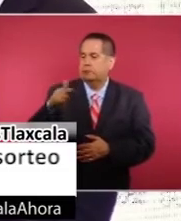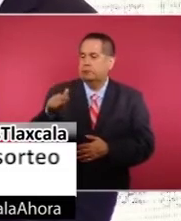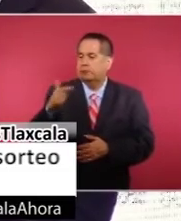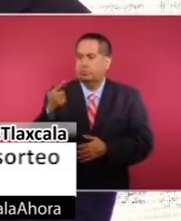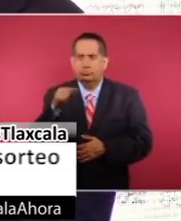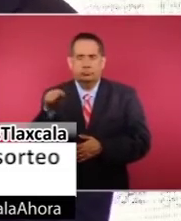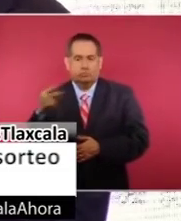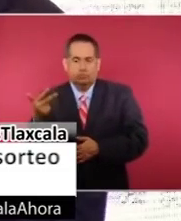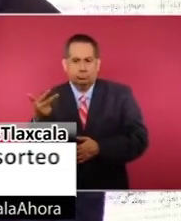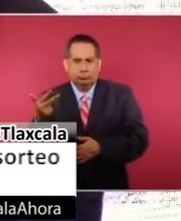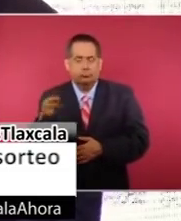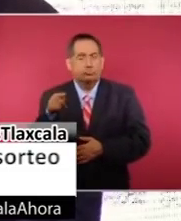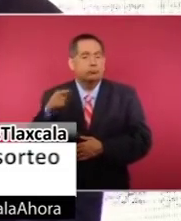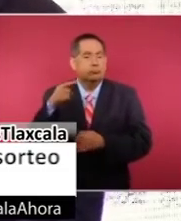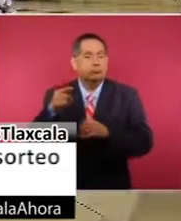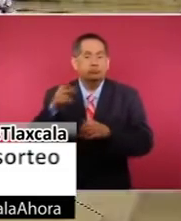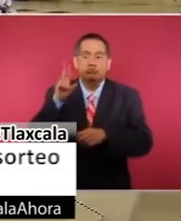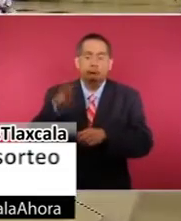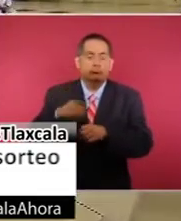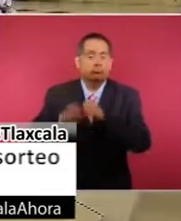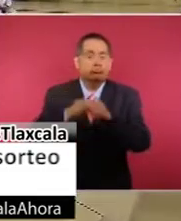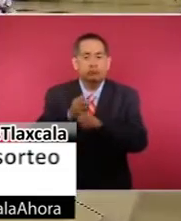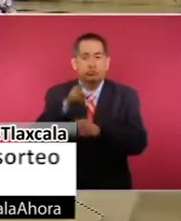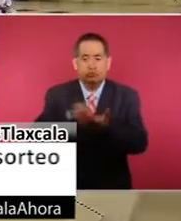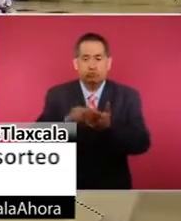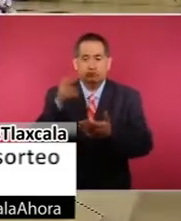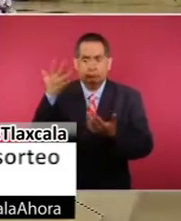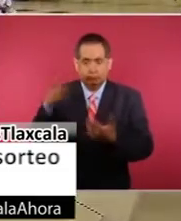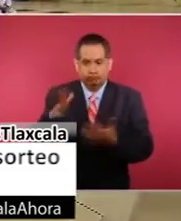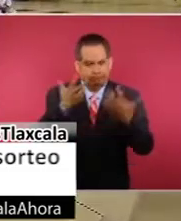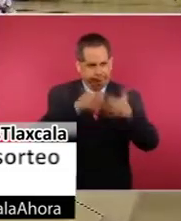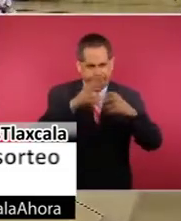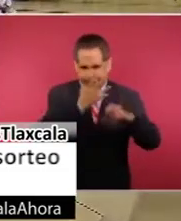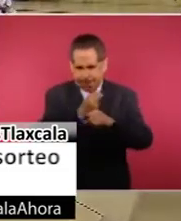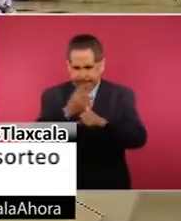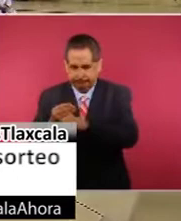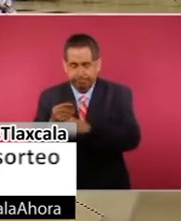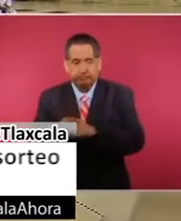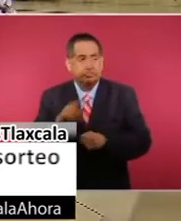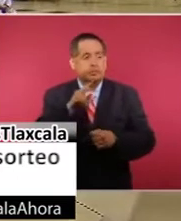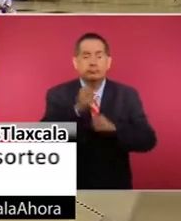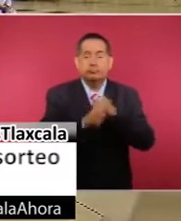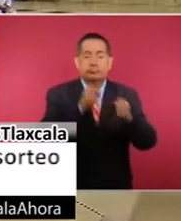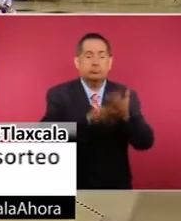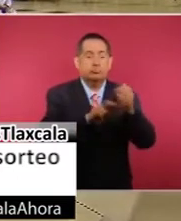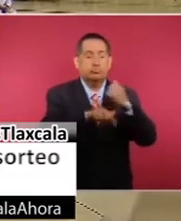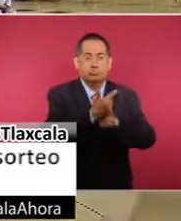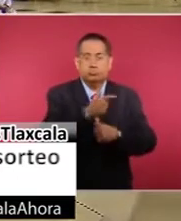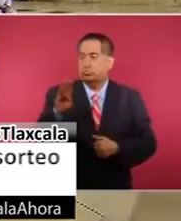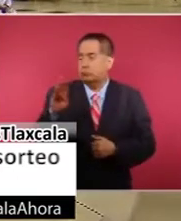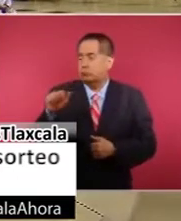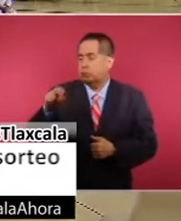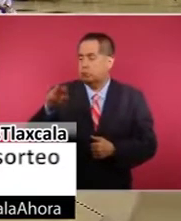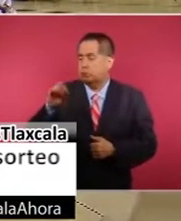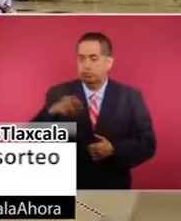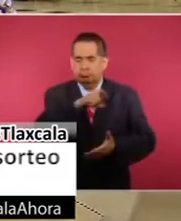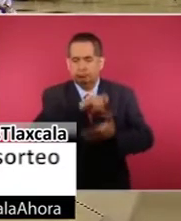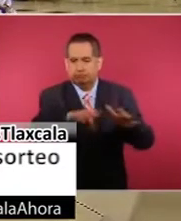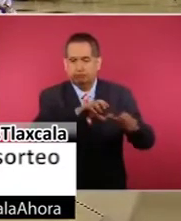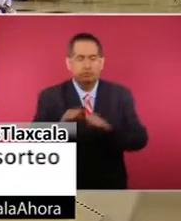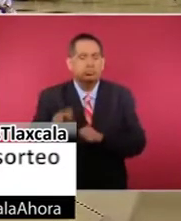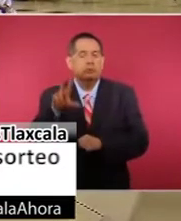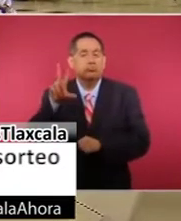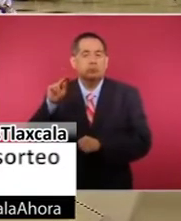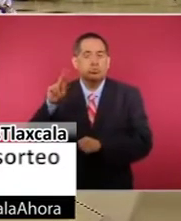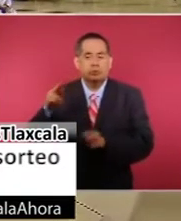director general de la Lotería Nacional, dio a conocer que al 24 de julio se ha vendido el 25.1% de los cachitos disponibles para la rifa del gran